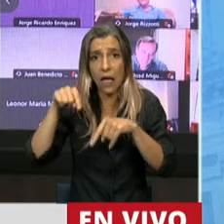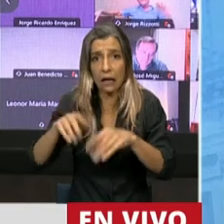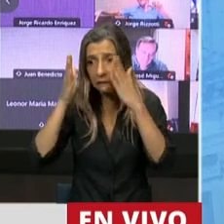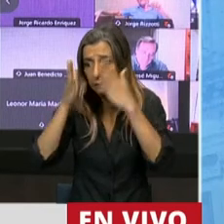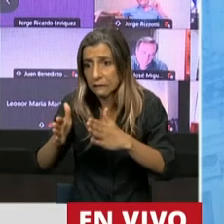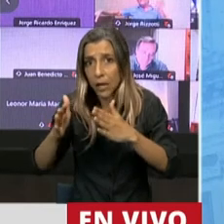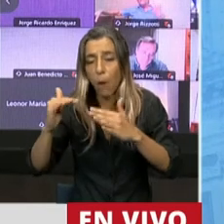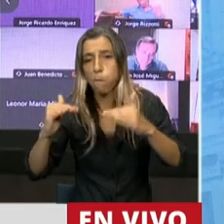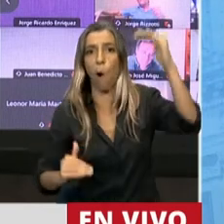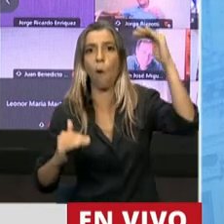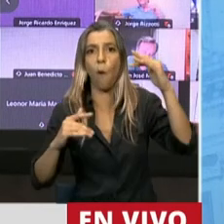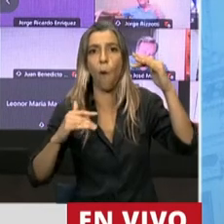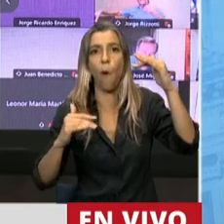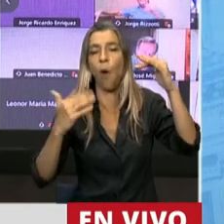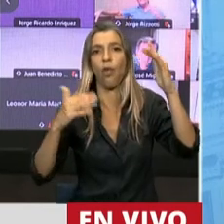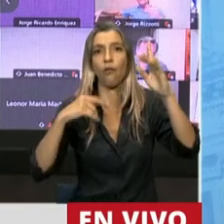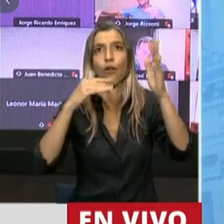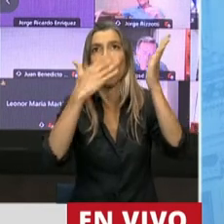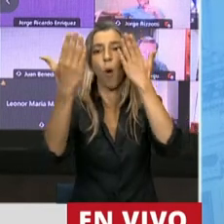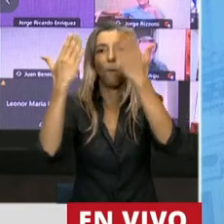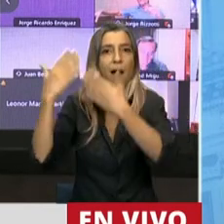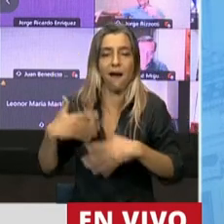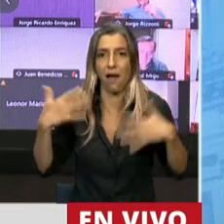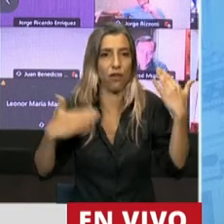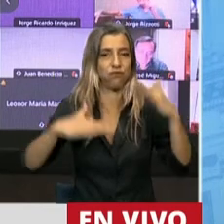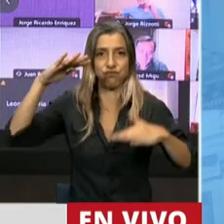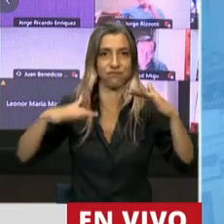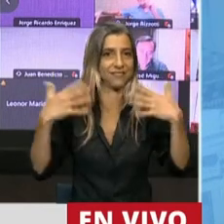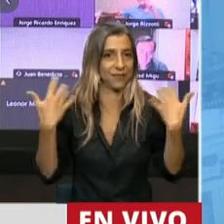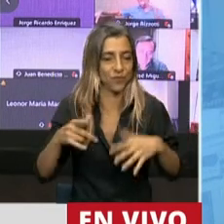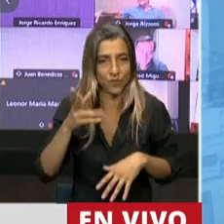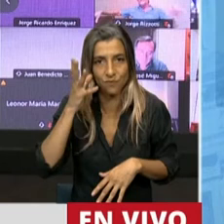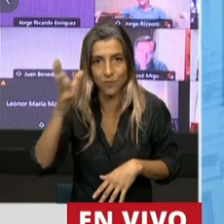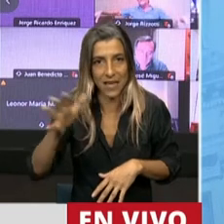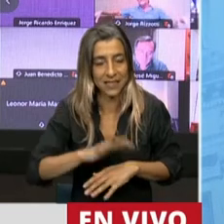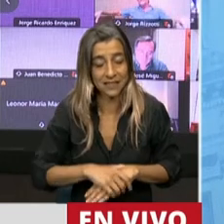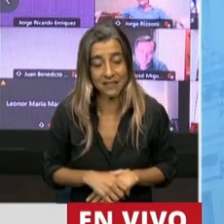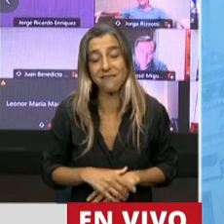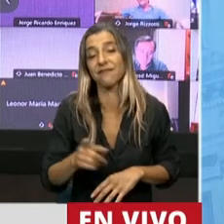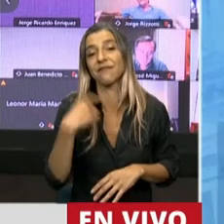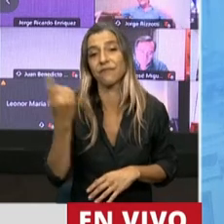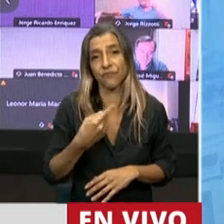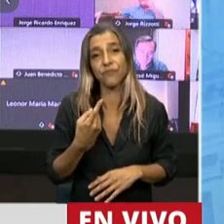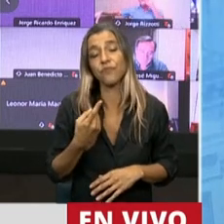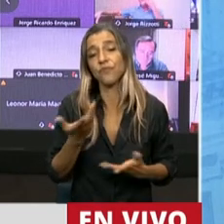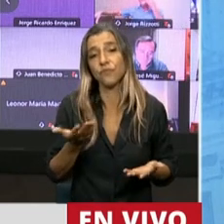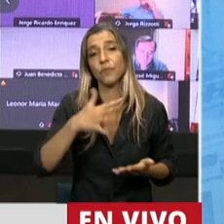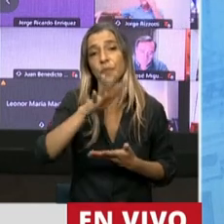que pensarlo bien lo que estamos haciendo. Nosotros lo apoyamos al dictamen de